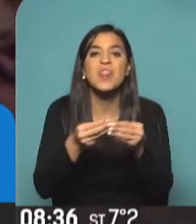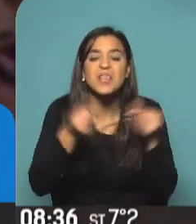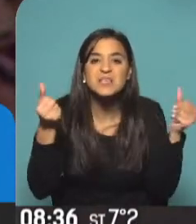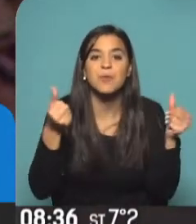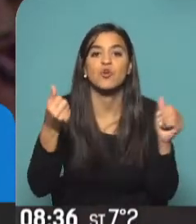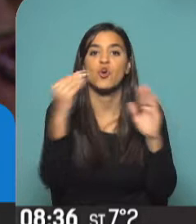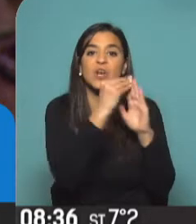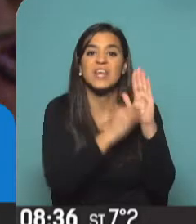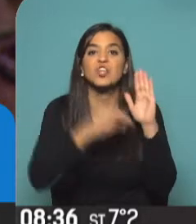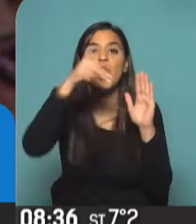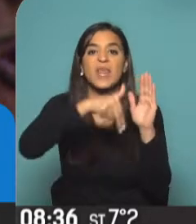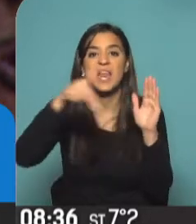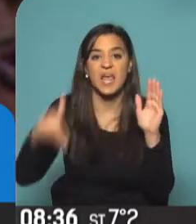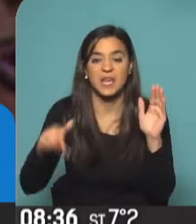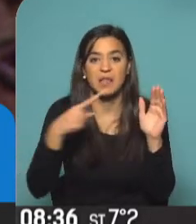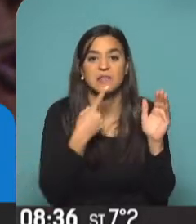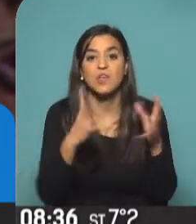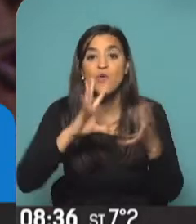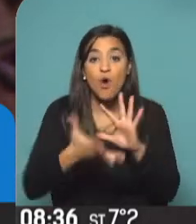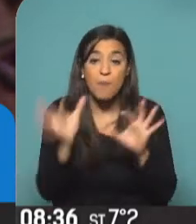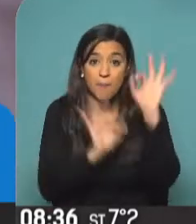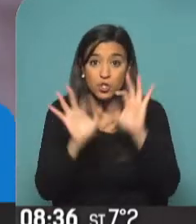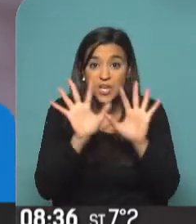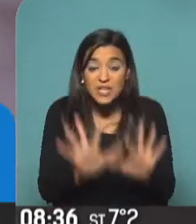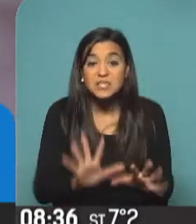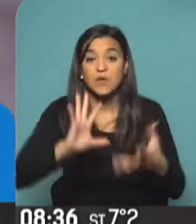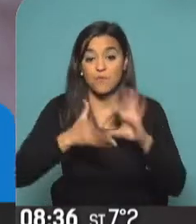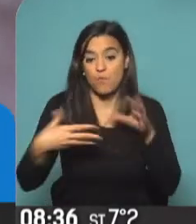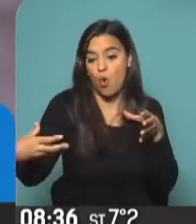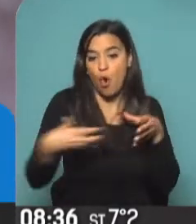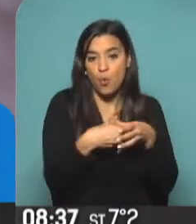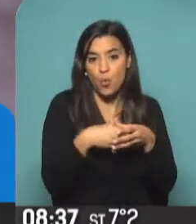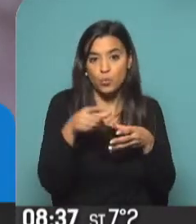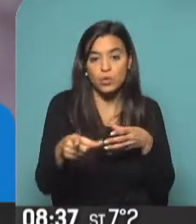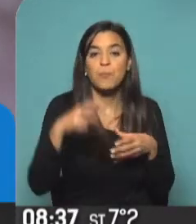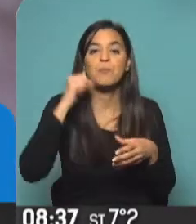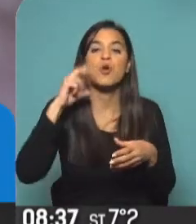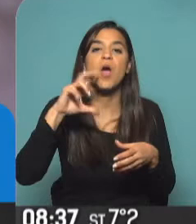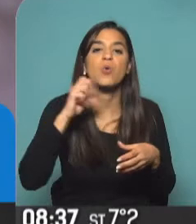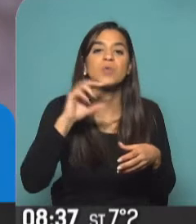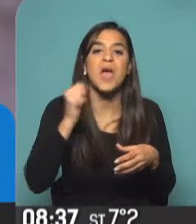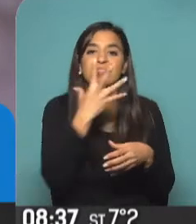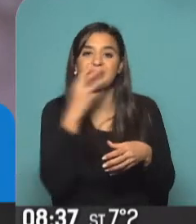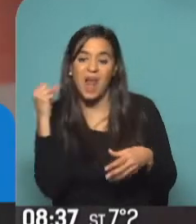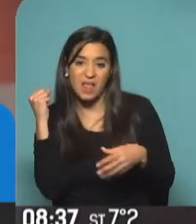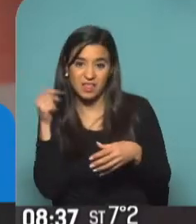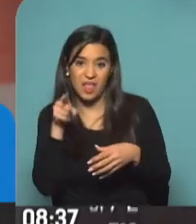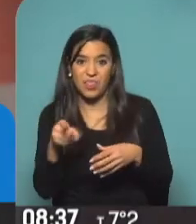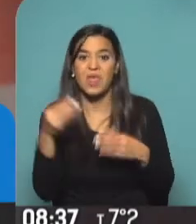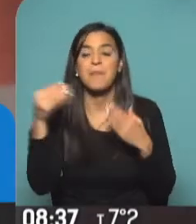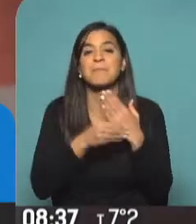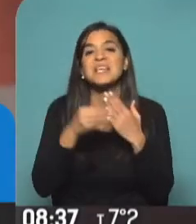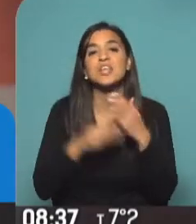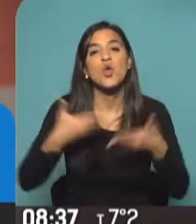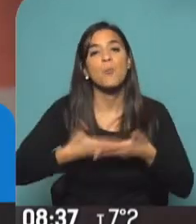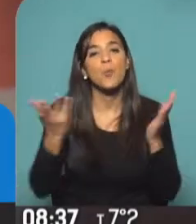registros nn y en el marco de ese proyecto que realizamos de manera conjunta con la procuraduría de trate de explotación de personas de ministerio público fiscal